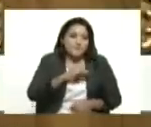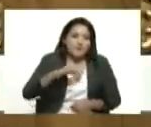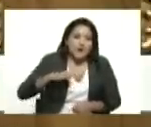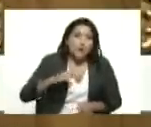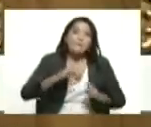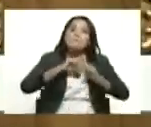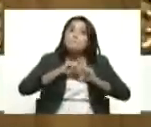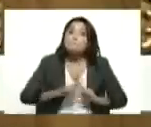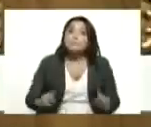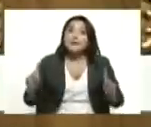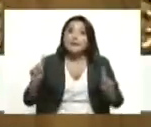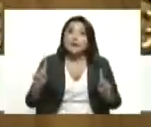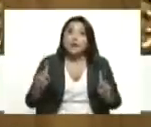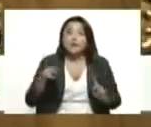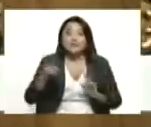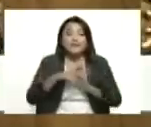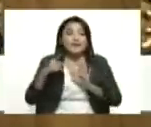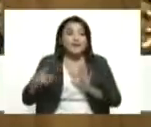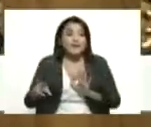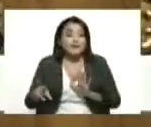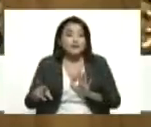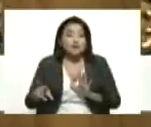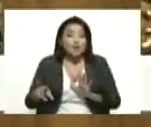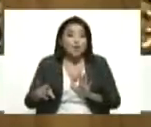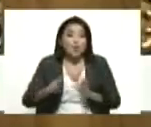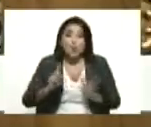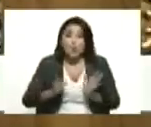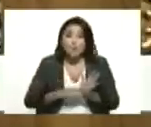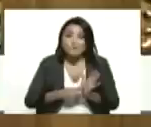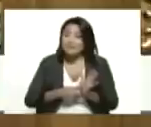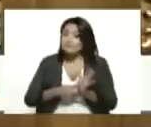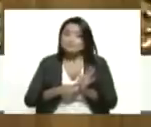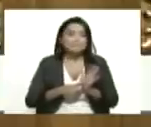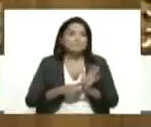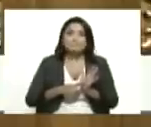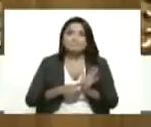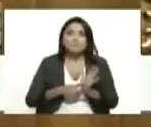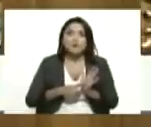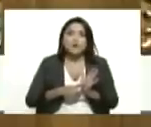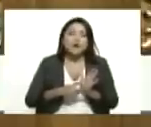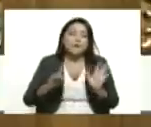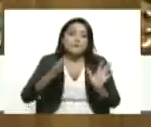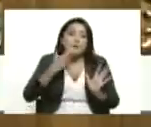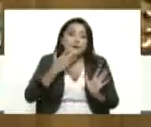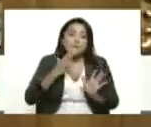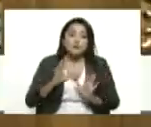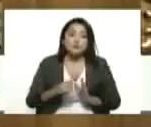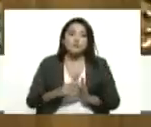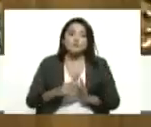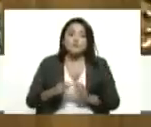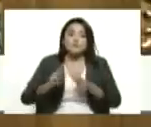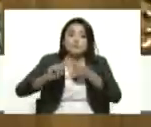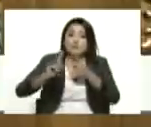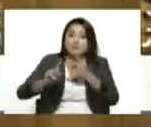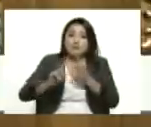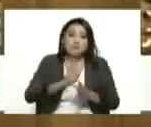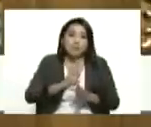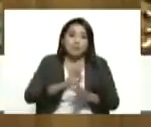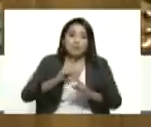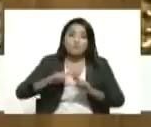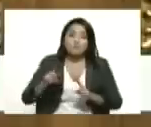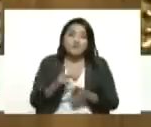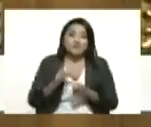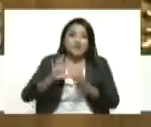Sin embargo, este derecho no es absoluto y no puede ser reconocido cuando se trate de bienes obtenidos producto de